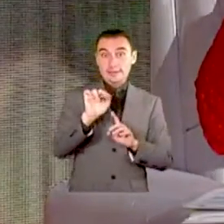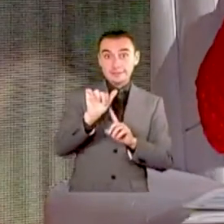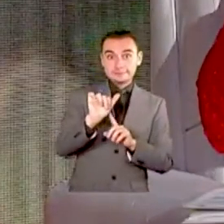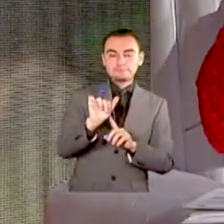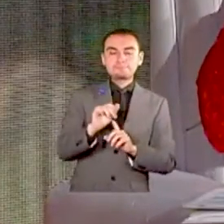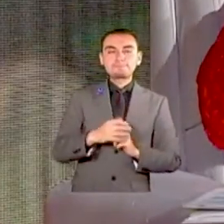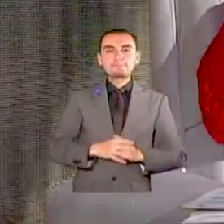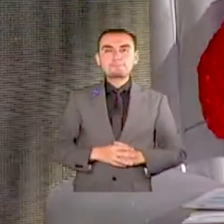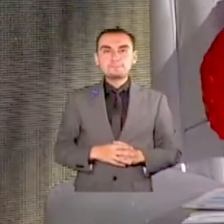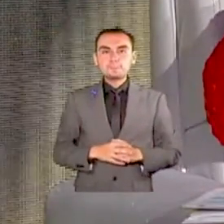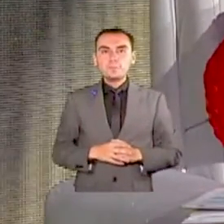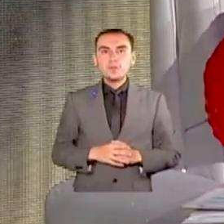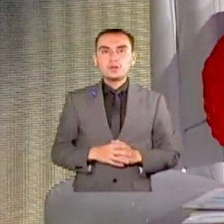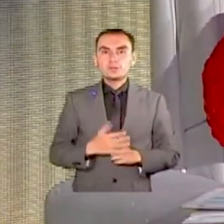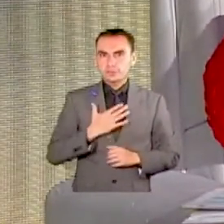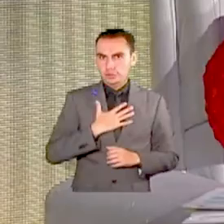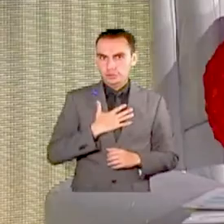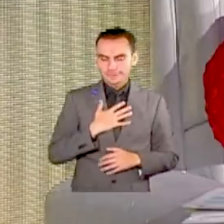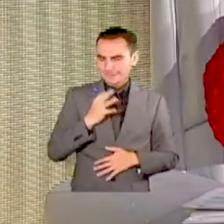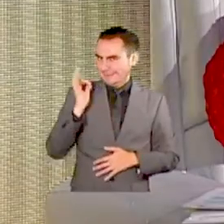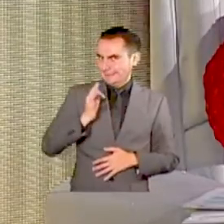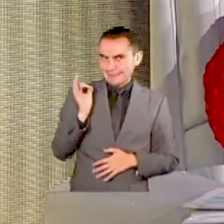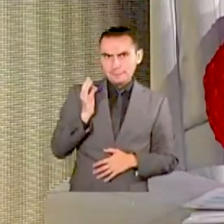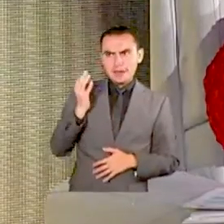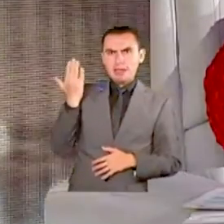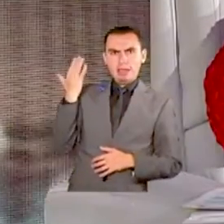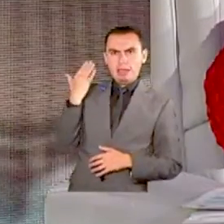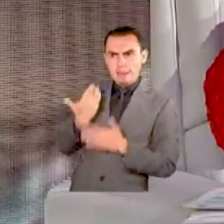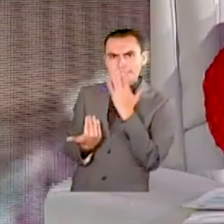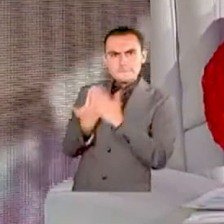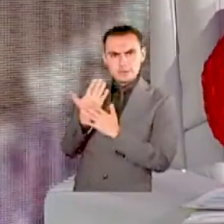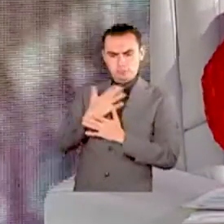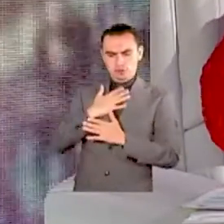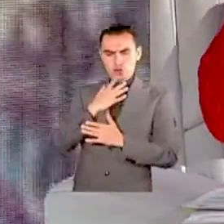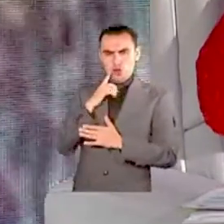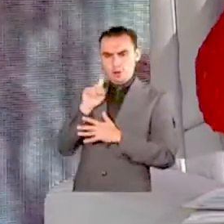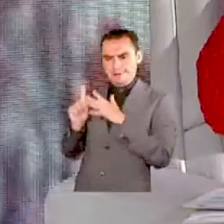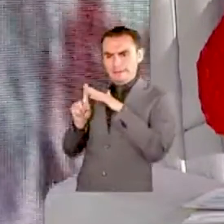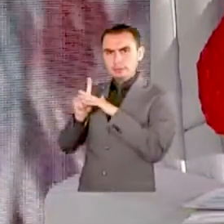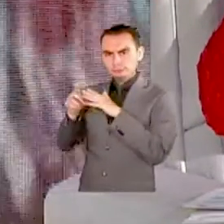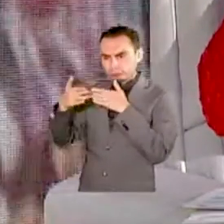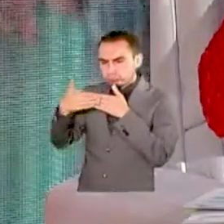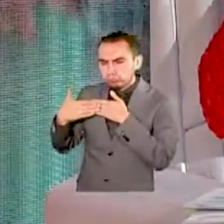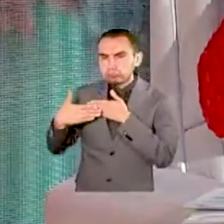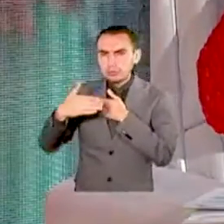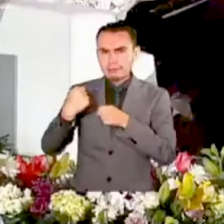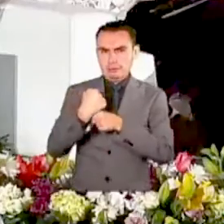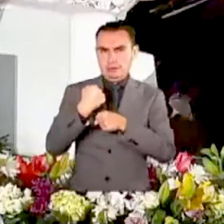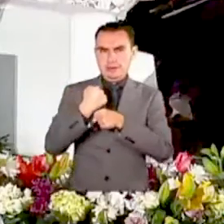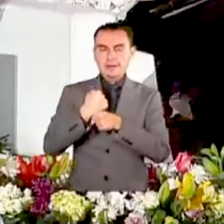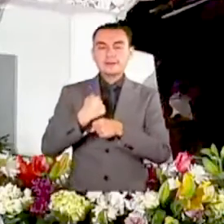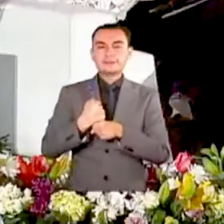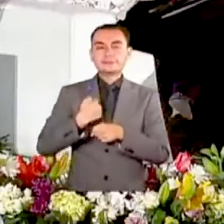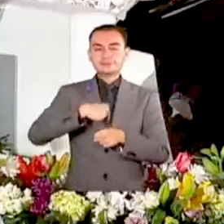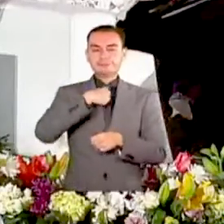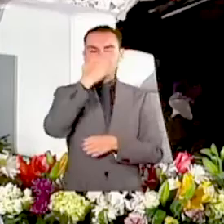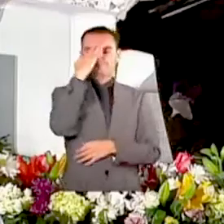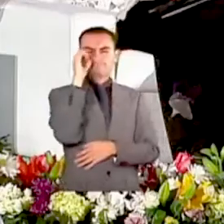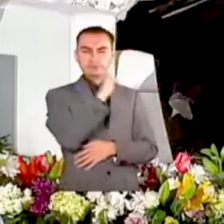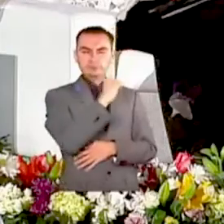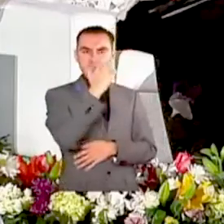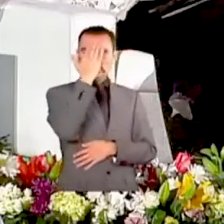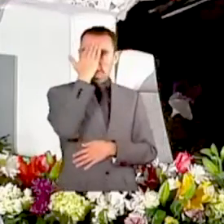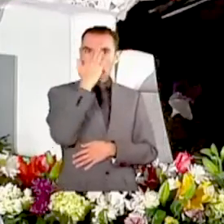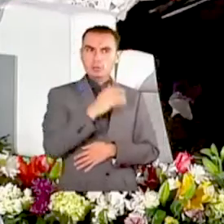nosotros siempre hemos considerado desde que empezamos en esta administración en pensar que las víctimas no